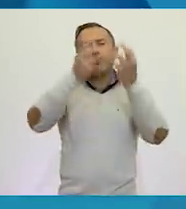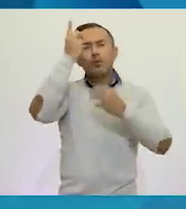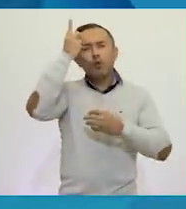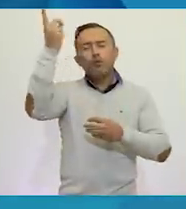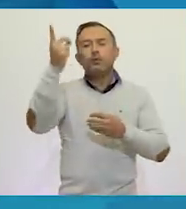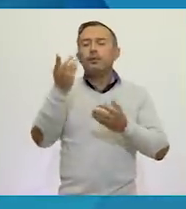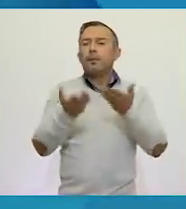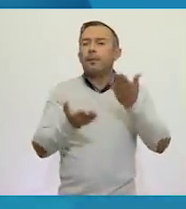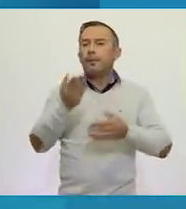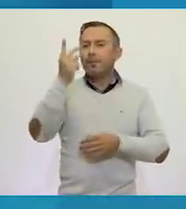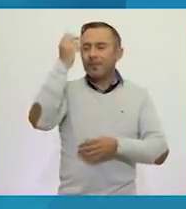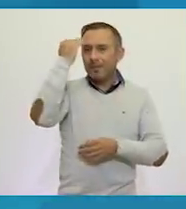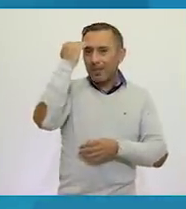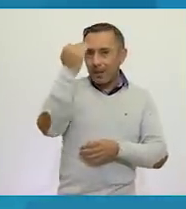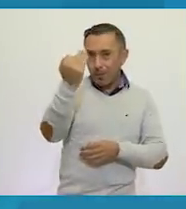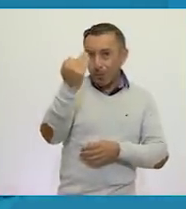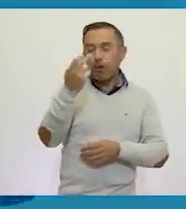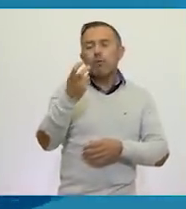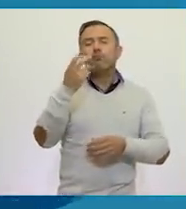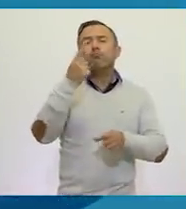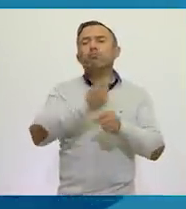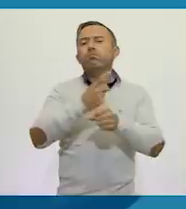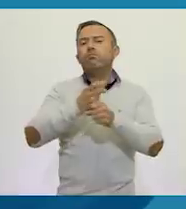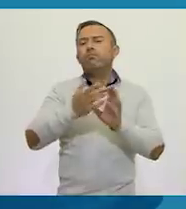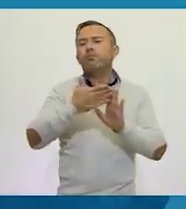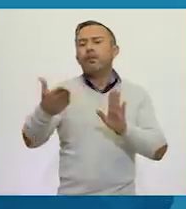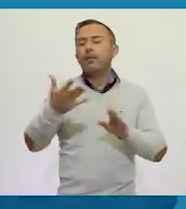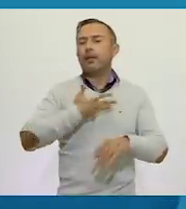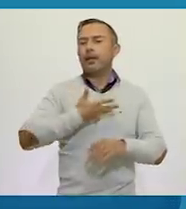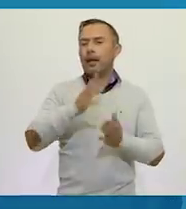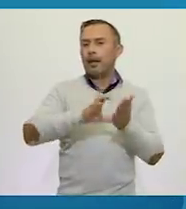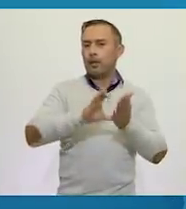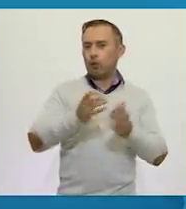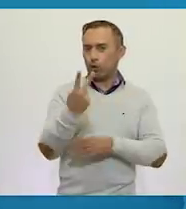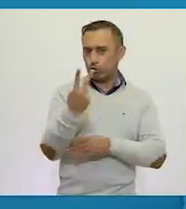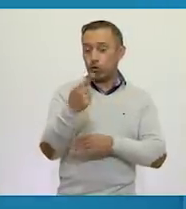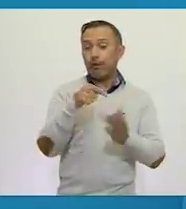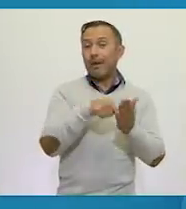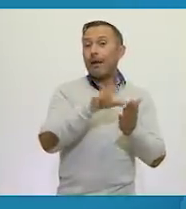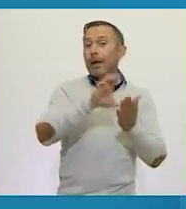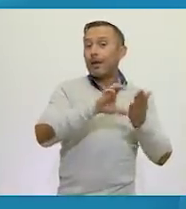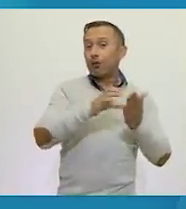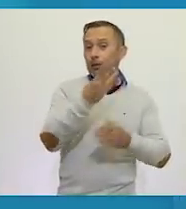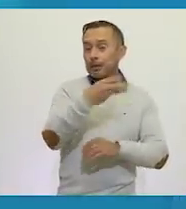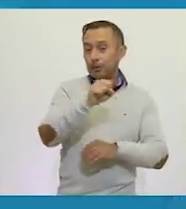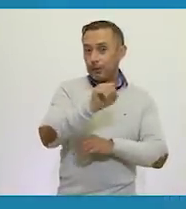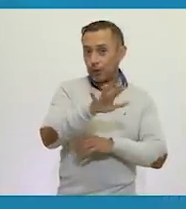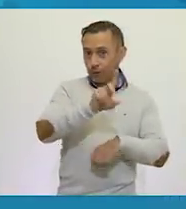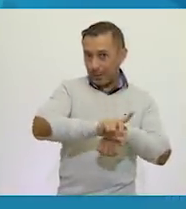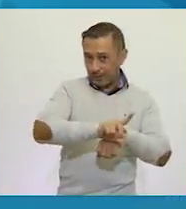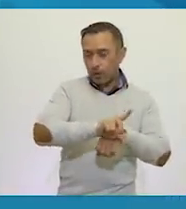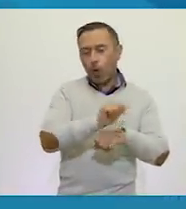tiempo, y por eso medían diferentes ciclos a partir de dos calendarios, uno de 365 días y otro de 260